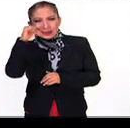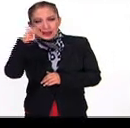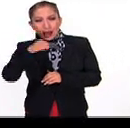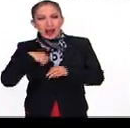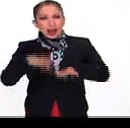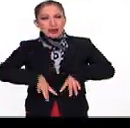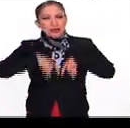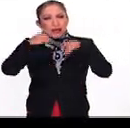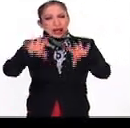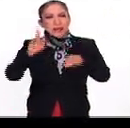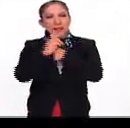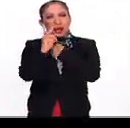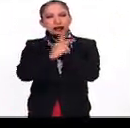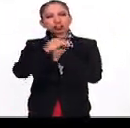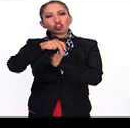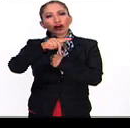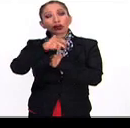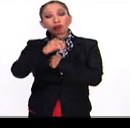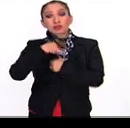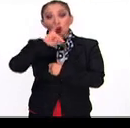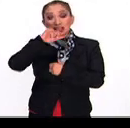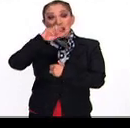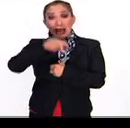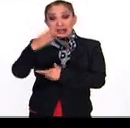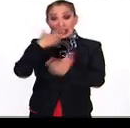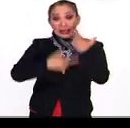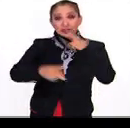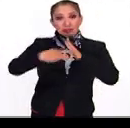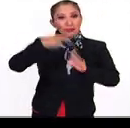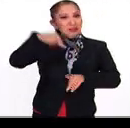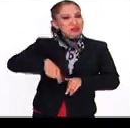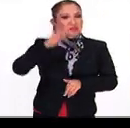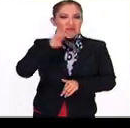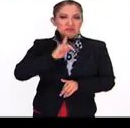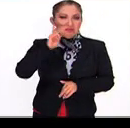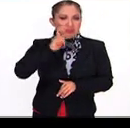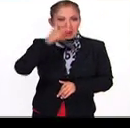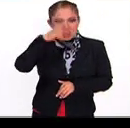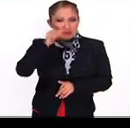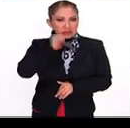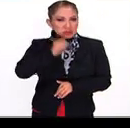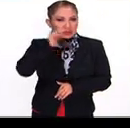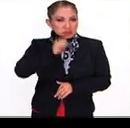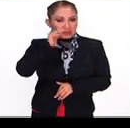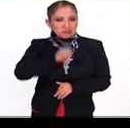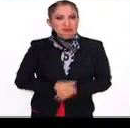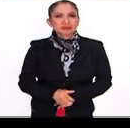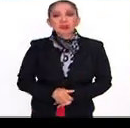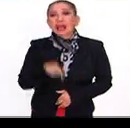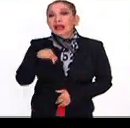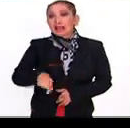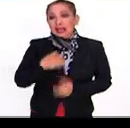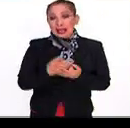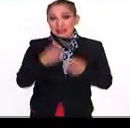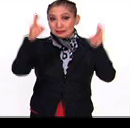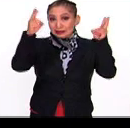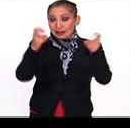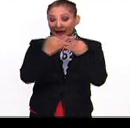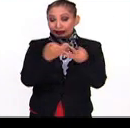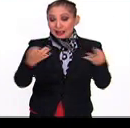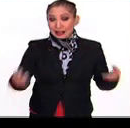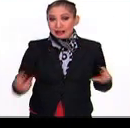países nórdicos. Pero Jan Hendrix regresa siempre a México. Aquí, con Tierra Firme,